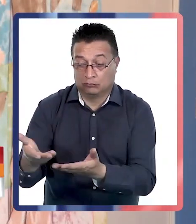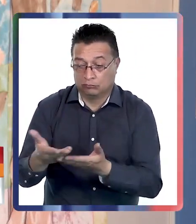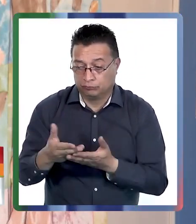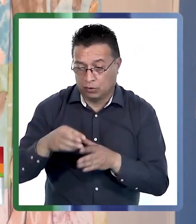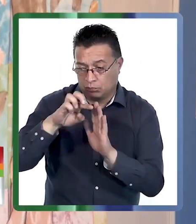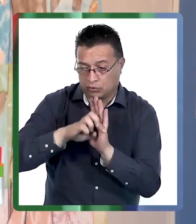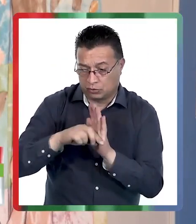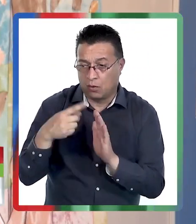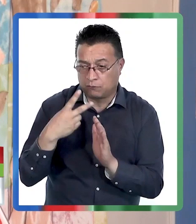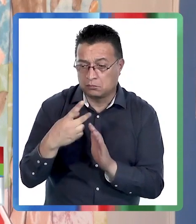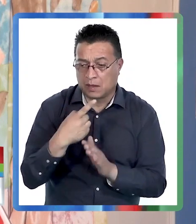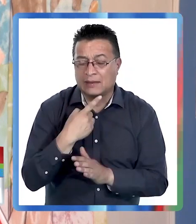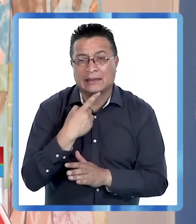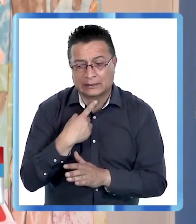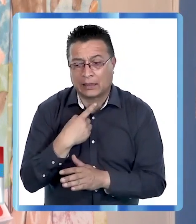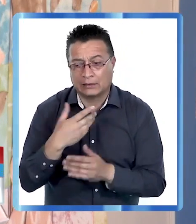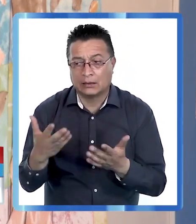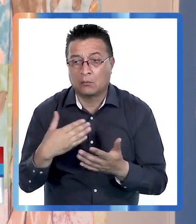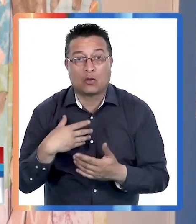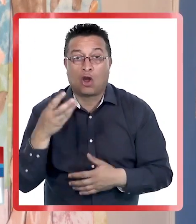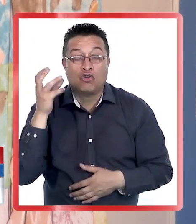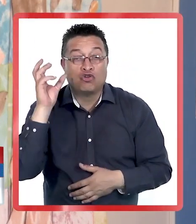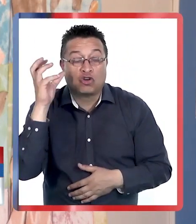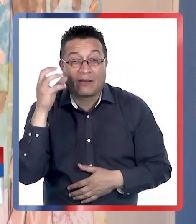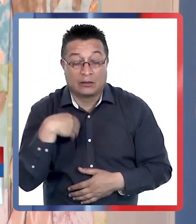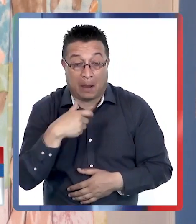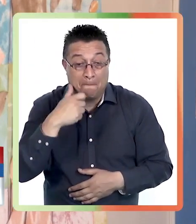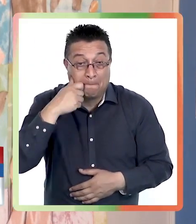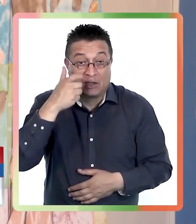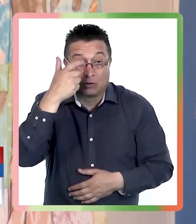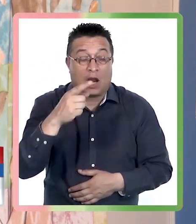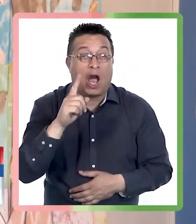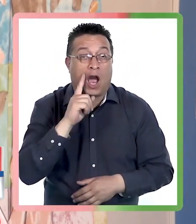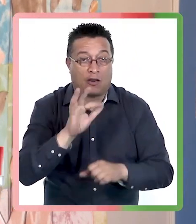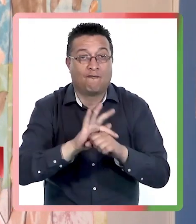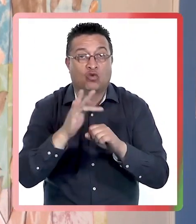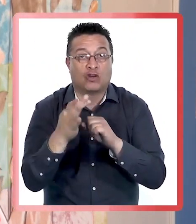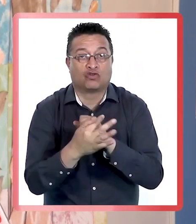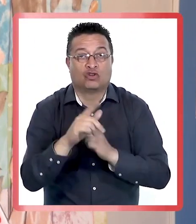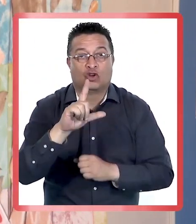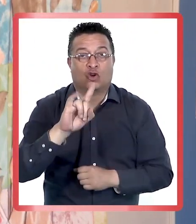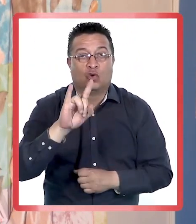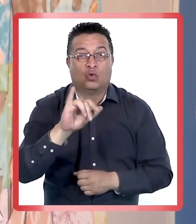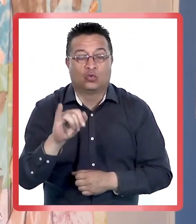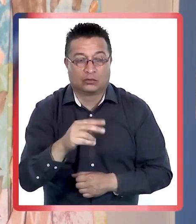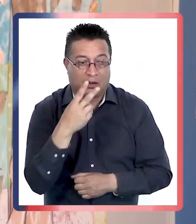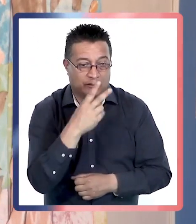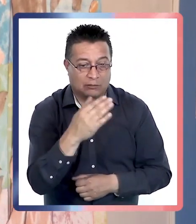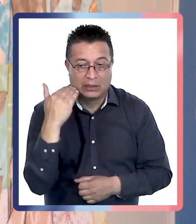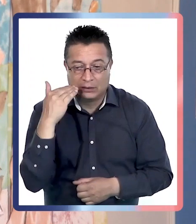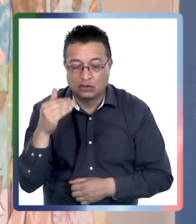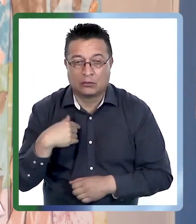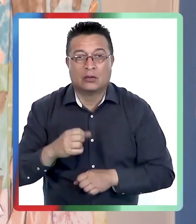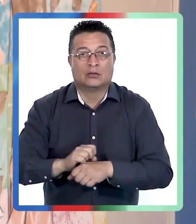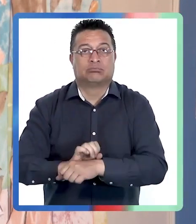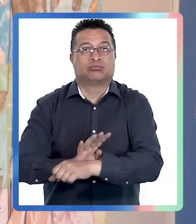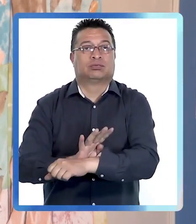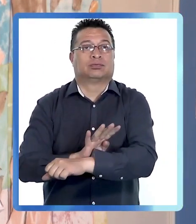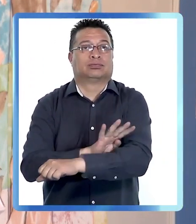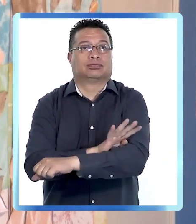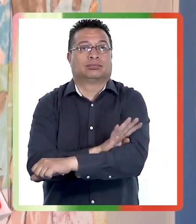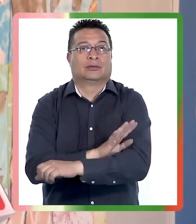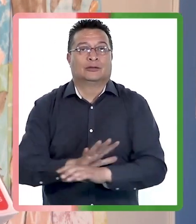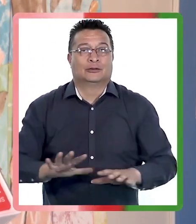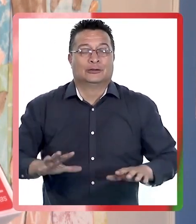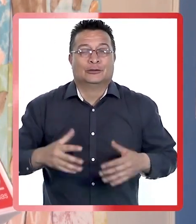nos presentó este proyecto y a mí me pareció muy interesante porque yo no sabía en lo personal que existía fundación luz al ver a los niños como que me emocioné